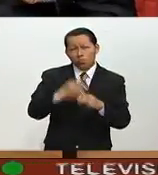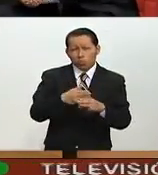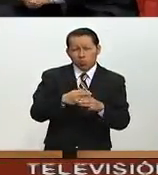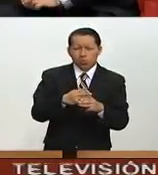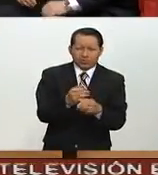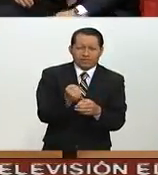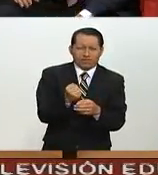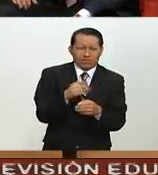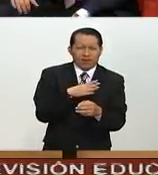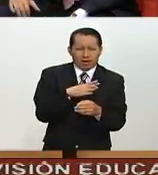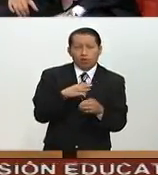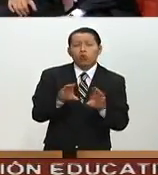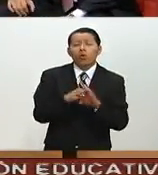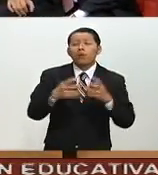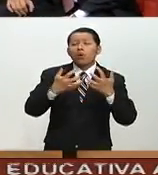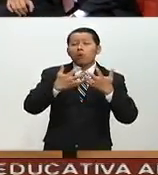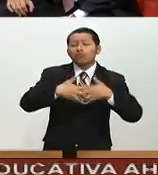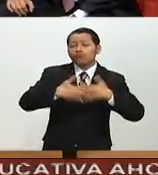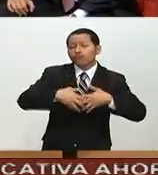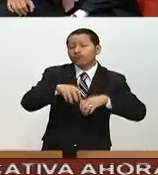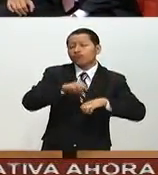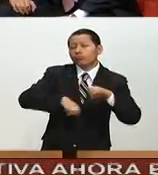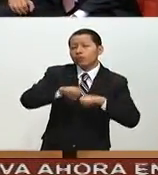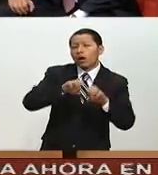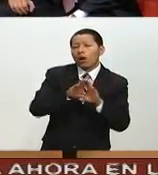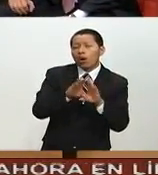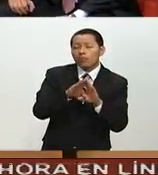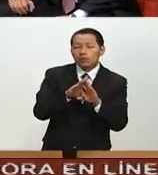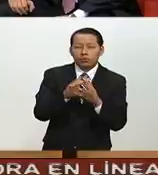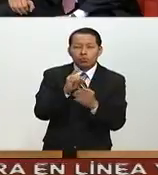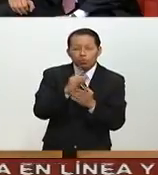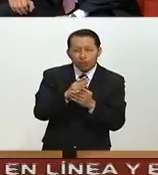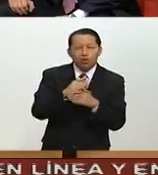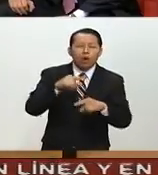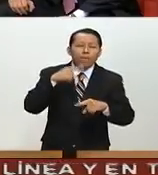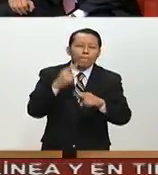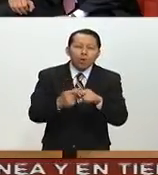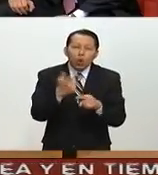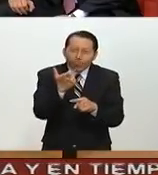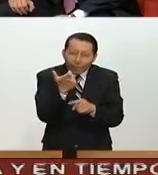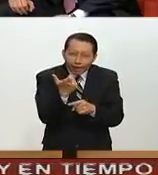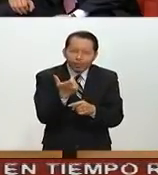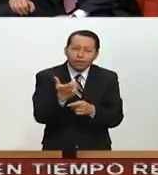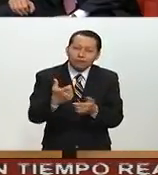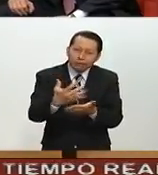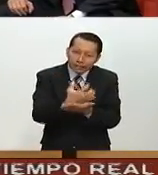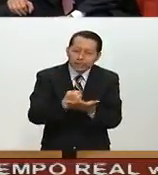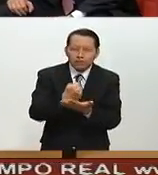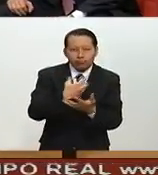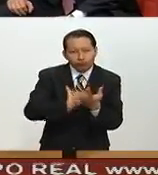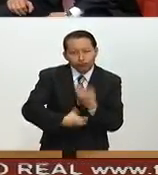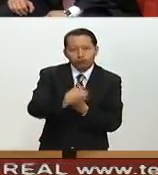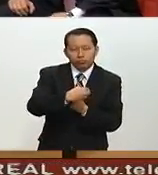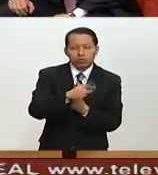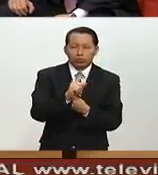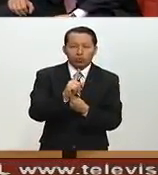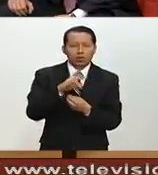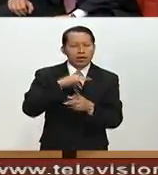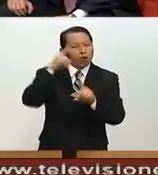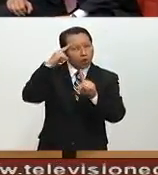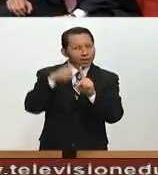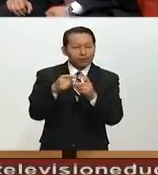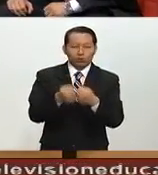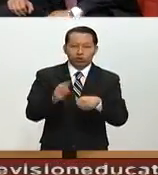es emprender, pero no nada más puro dinero, ¿no? No nada más ganar, sino tener un objetivo social,